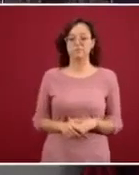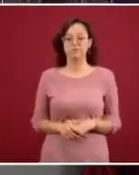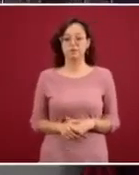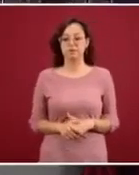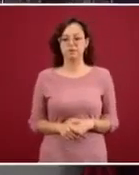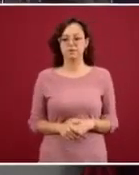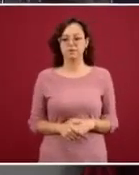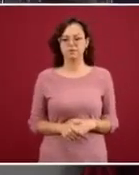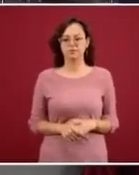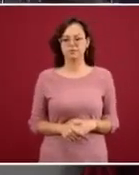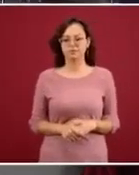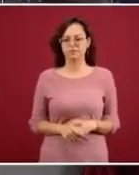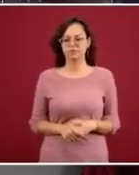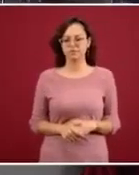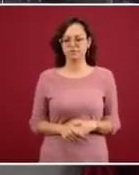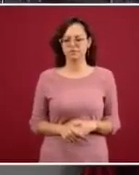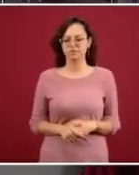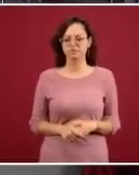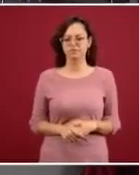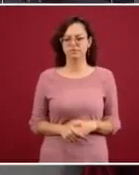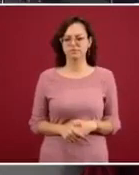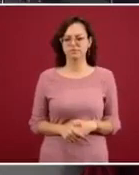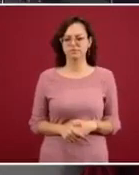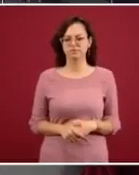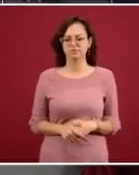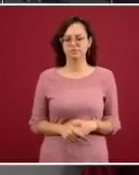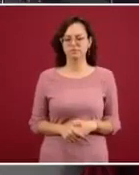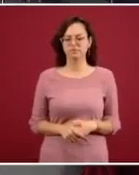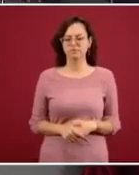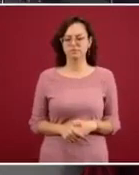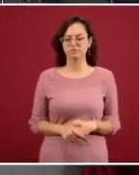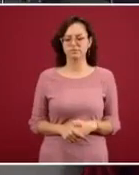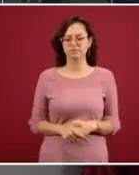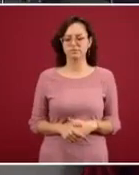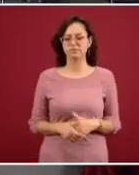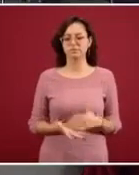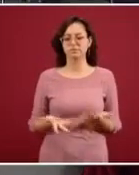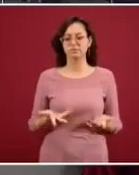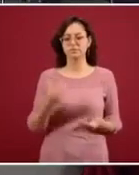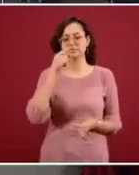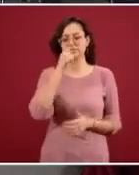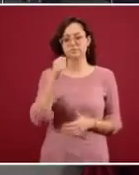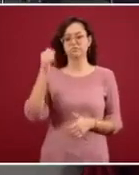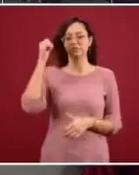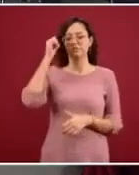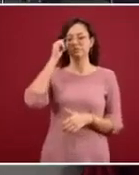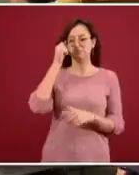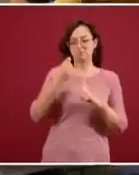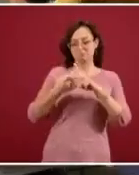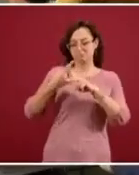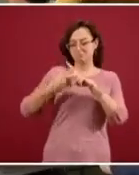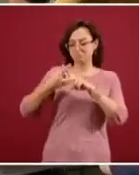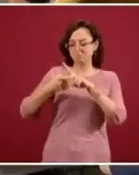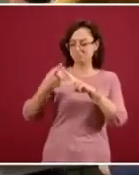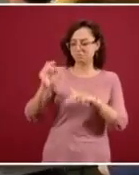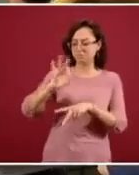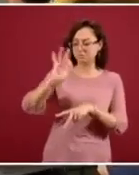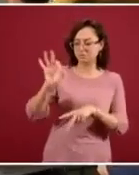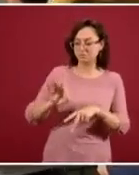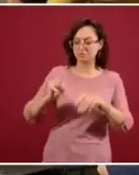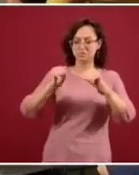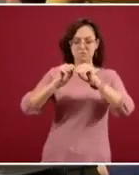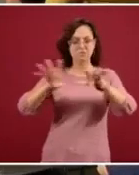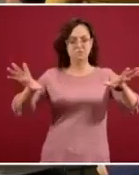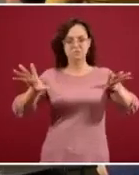Héctor Herrera, de Grupo Fórmula. Pues ayer parece que causó revuelo esta cifra, la estimación que usted daba en torno a la presencia